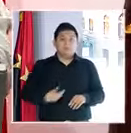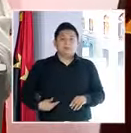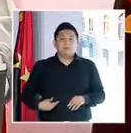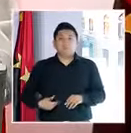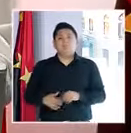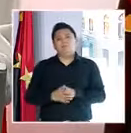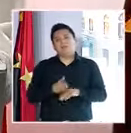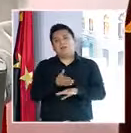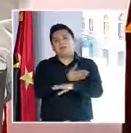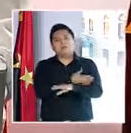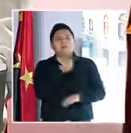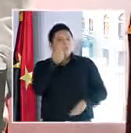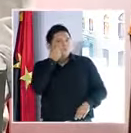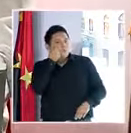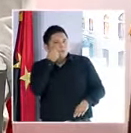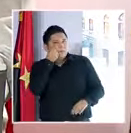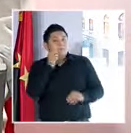Manuel Santos,